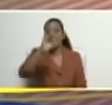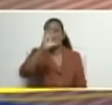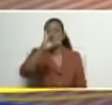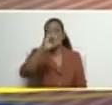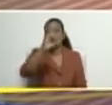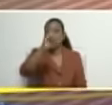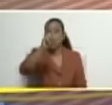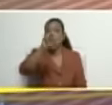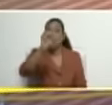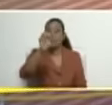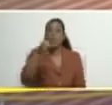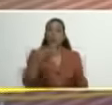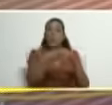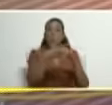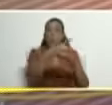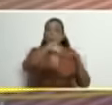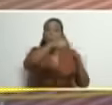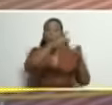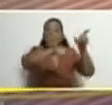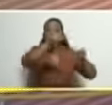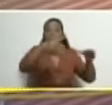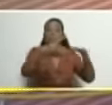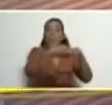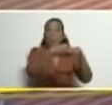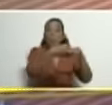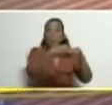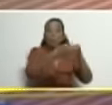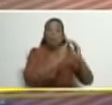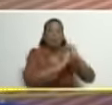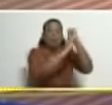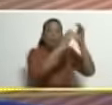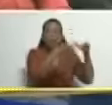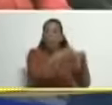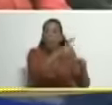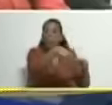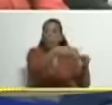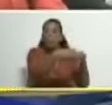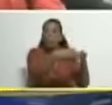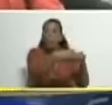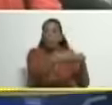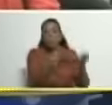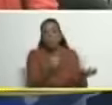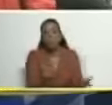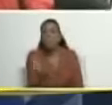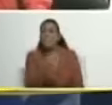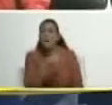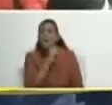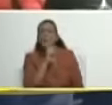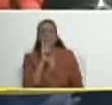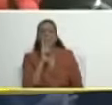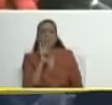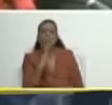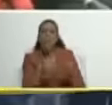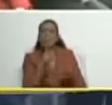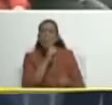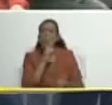Es un tren criminal, el tren de las sanciones. ¿Cómo es más que le dicen a Alfred Nazaret?